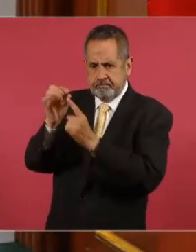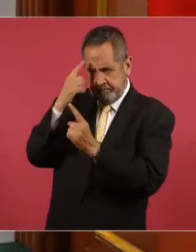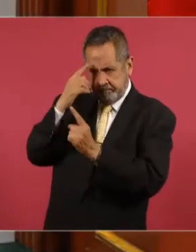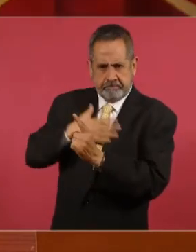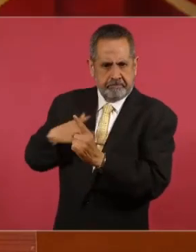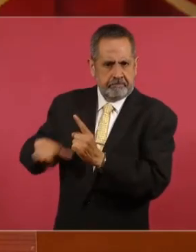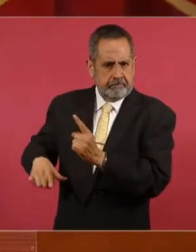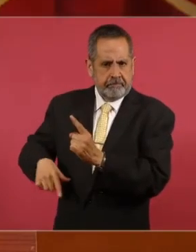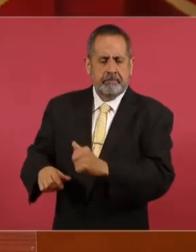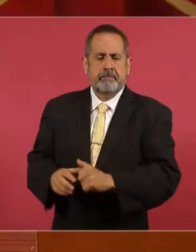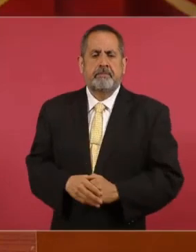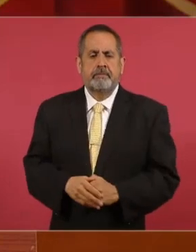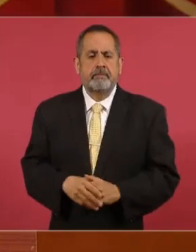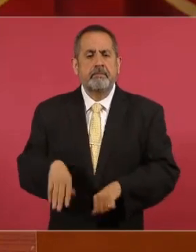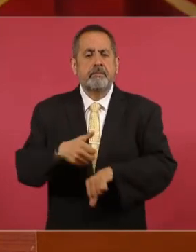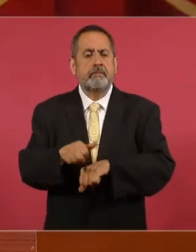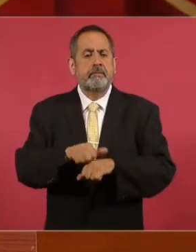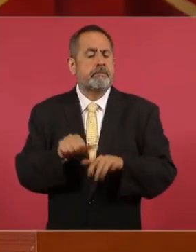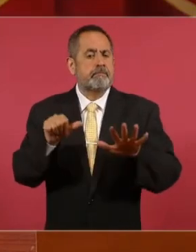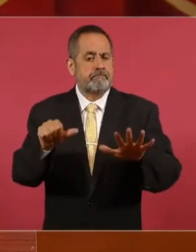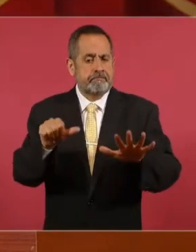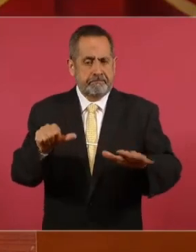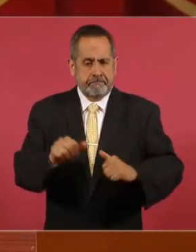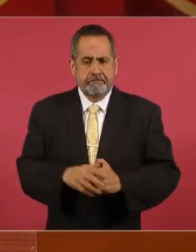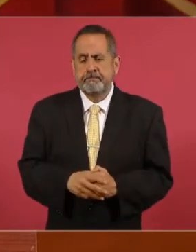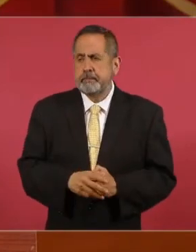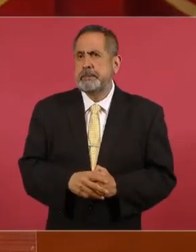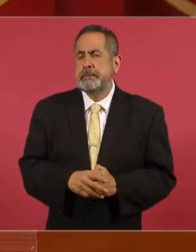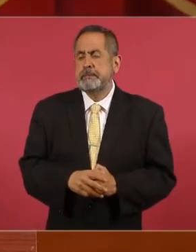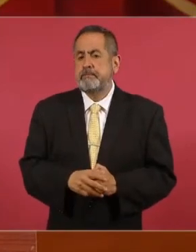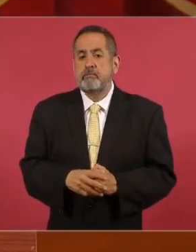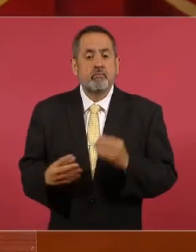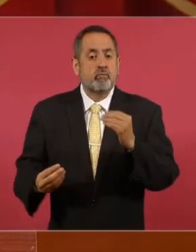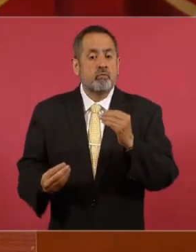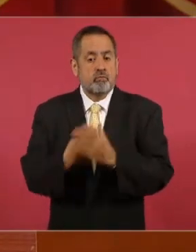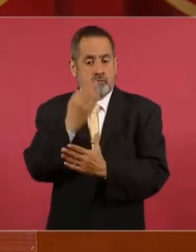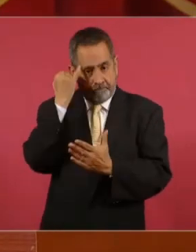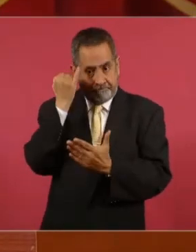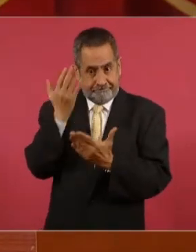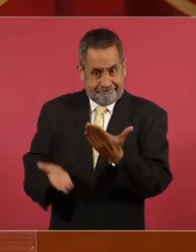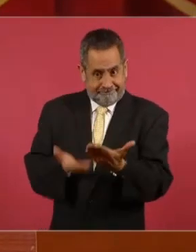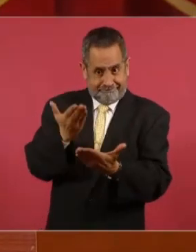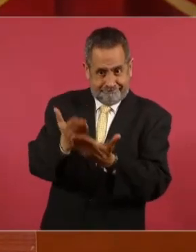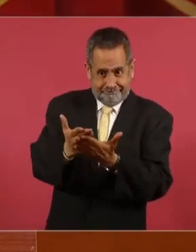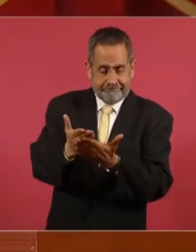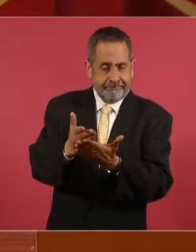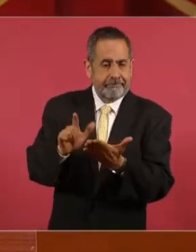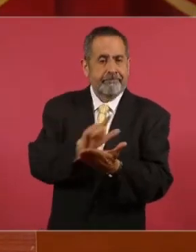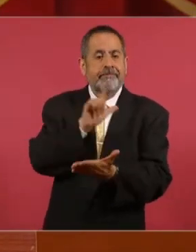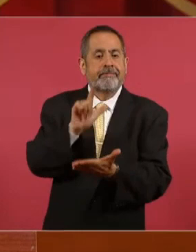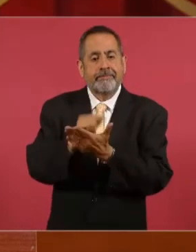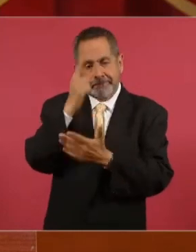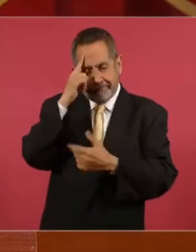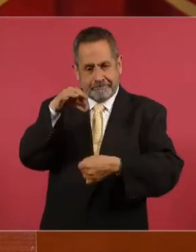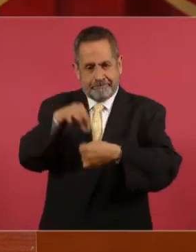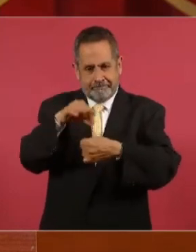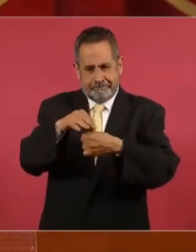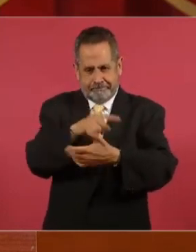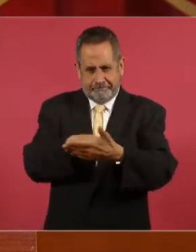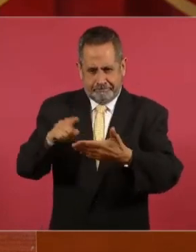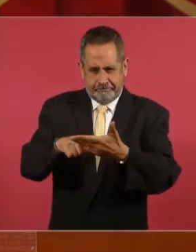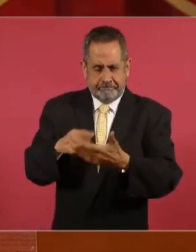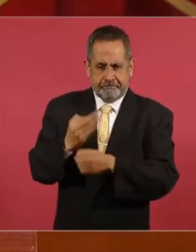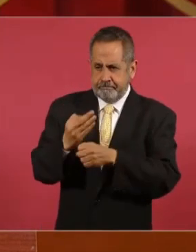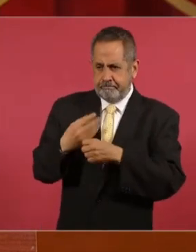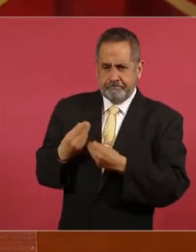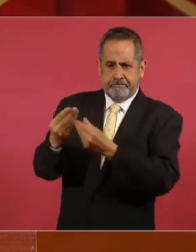16. La nueva iniciativa de reforma electoral que presentaremos al Congreso